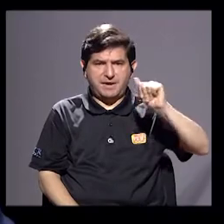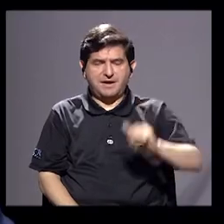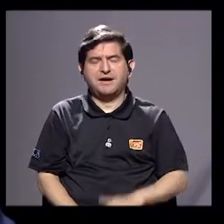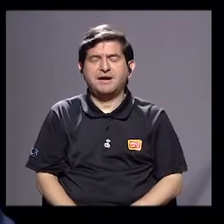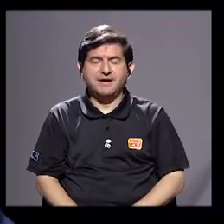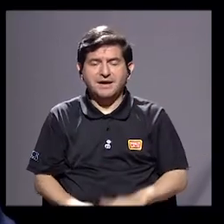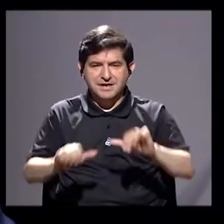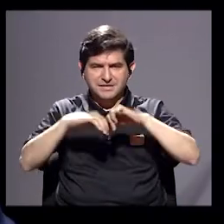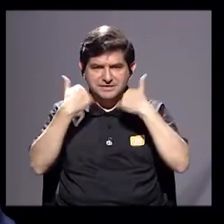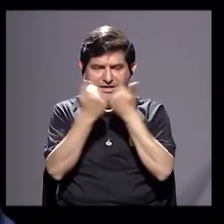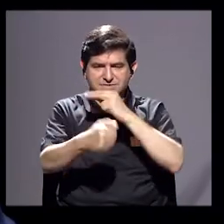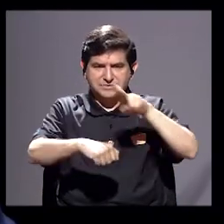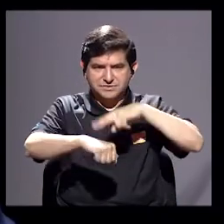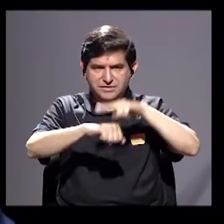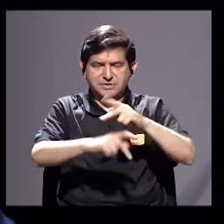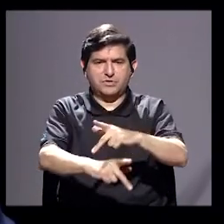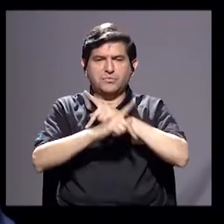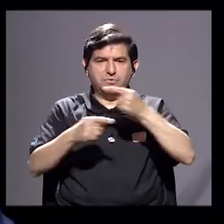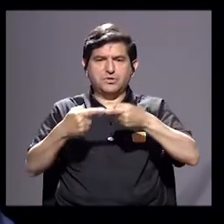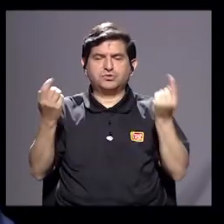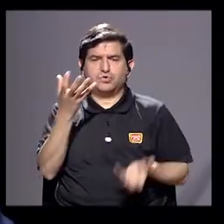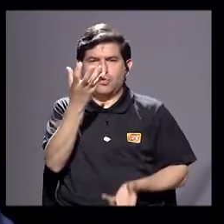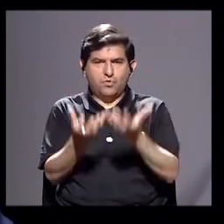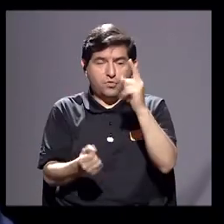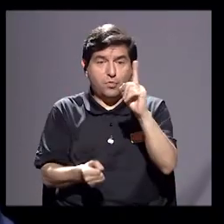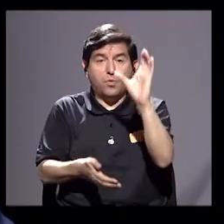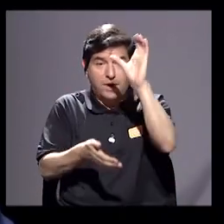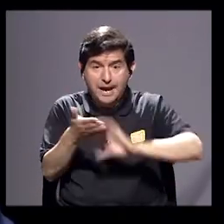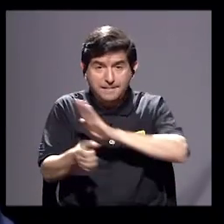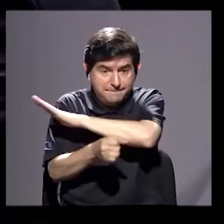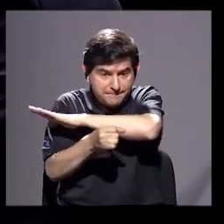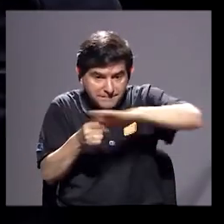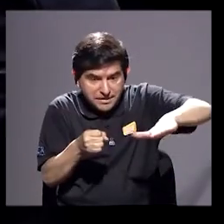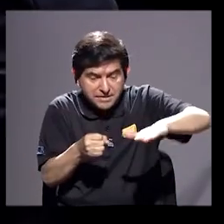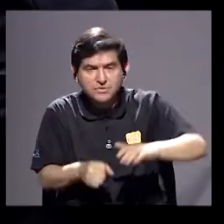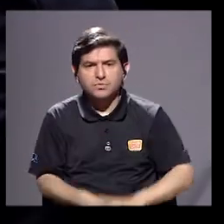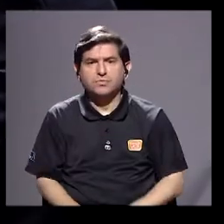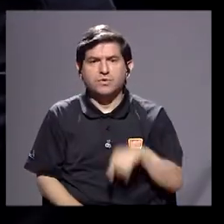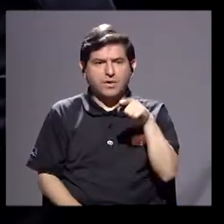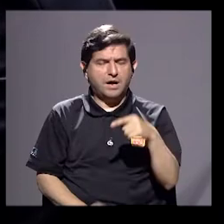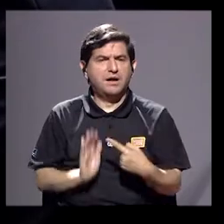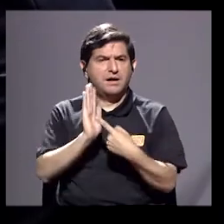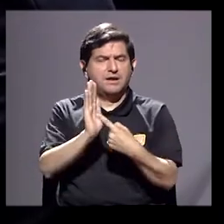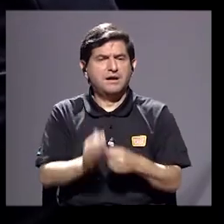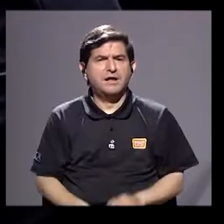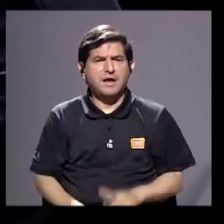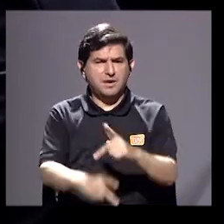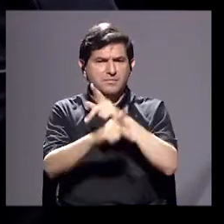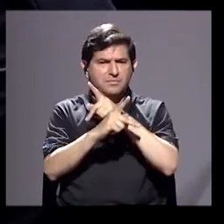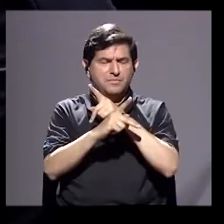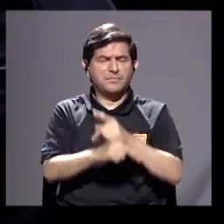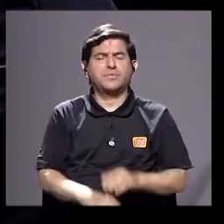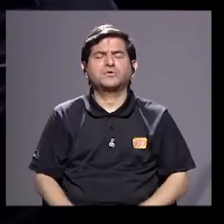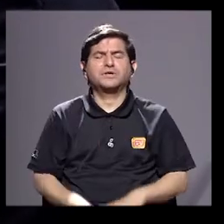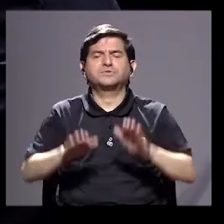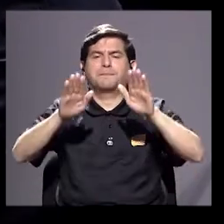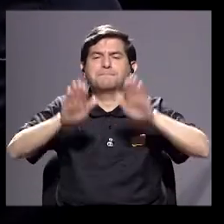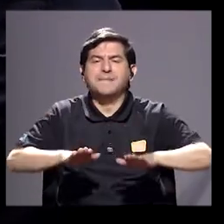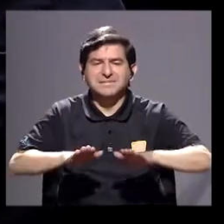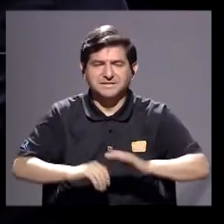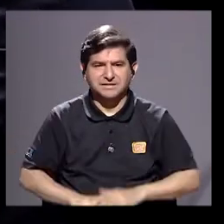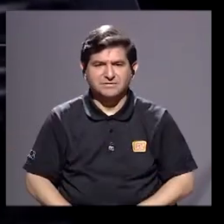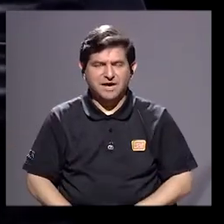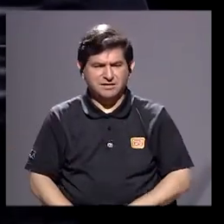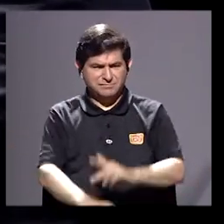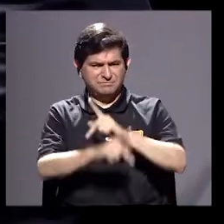asociación nacional de protección contra incendios tiene todo un capítulo que está relacionado con lo que se denomina en protección contra incendios como protección pasiva y